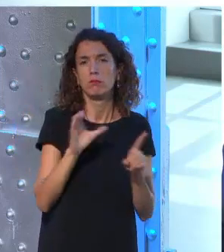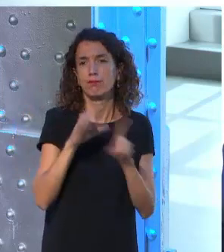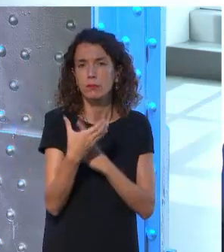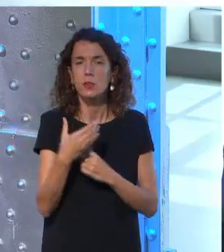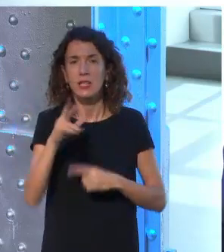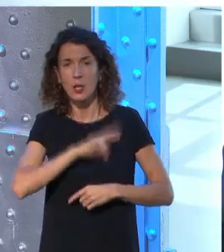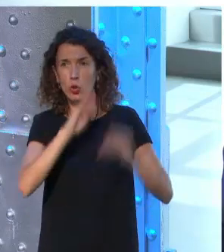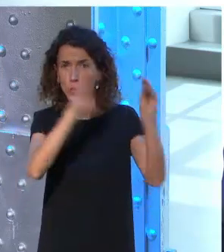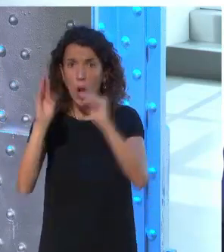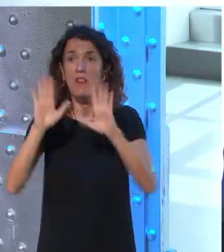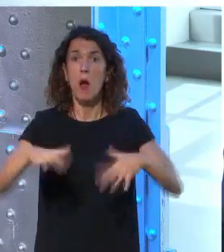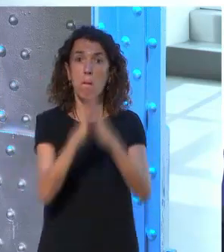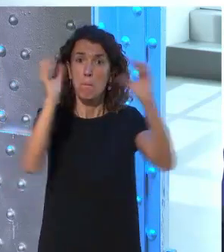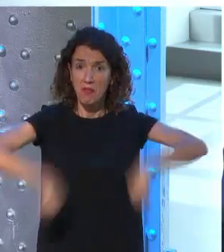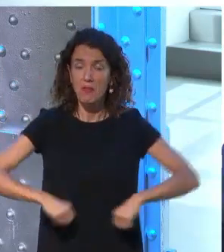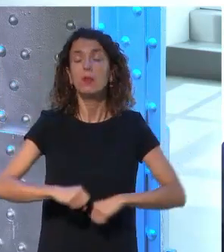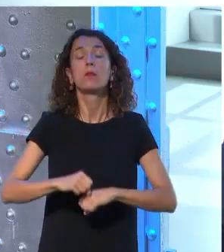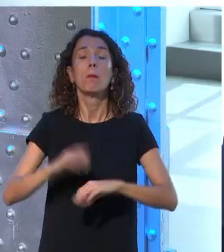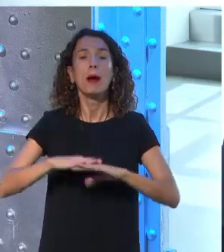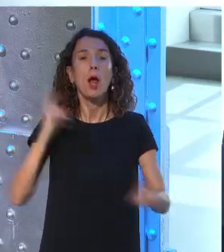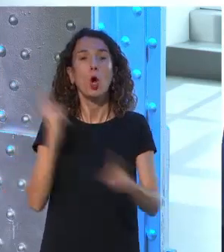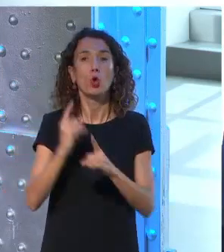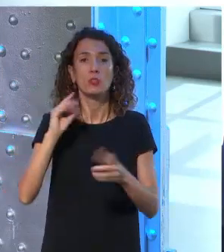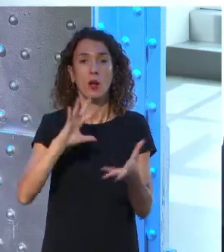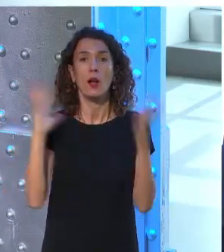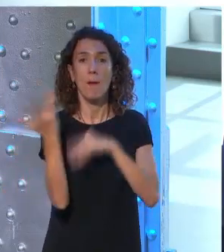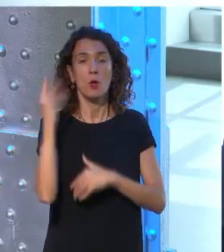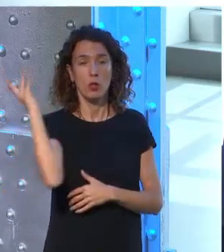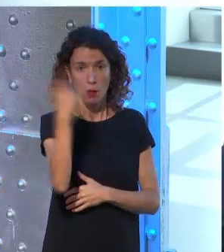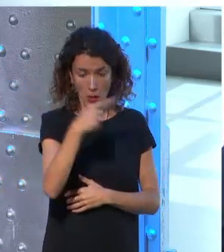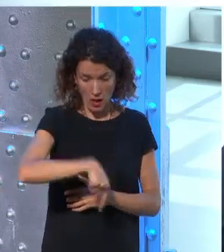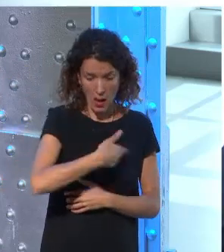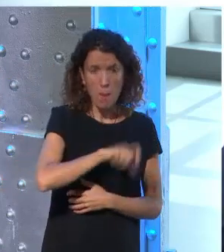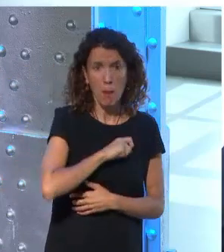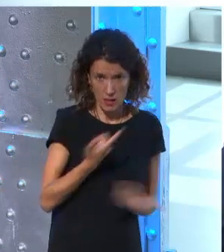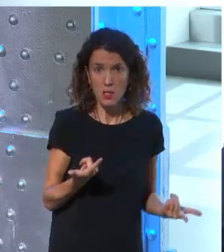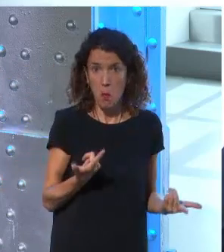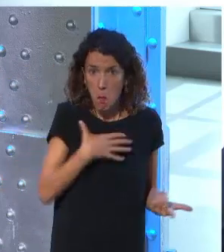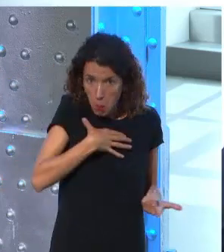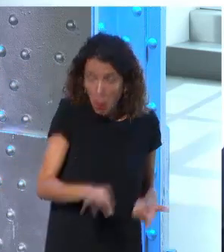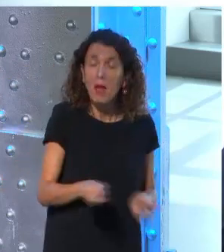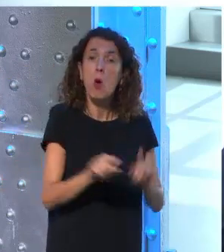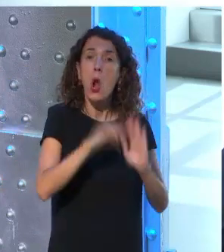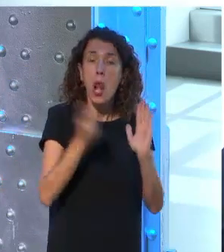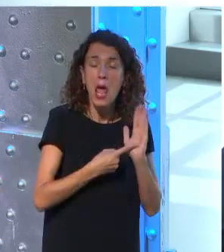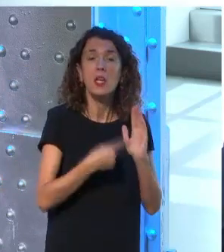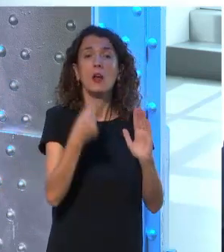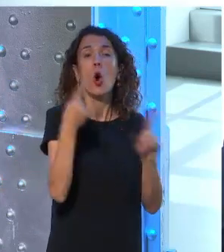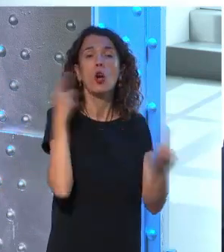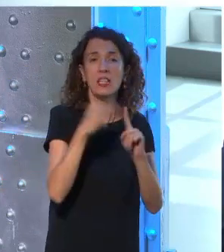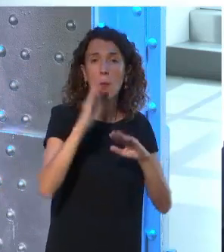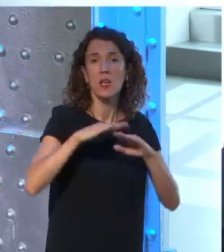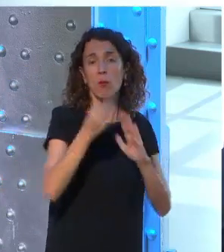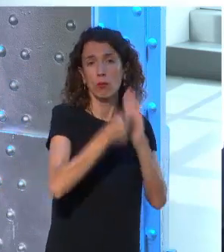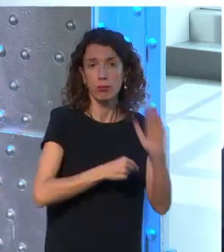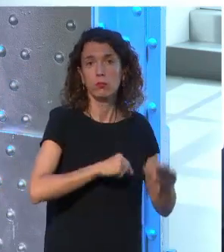religiosas, lleguen a un acuerdo para luchar contra el calentamiento global, ¿cómo no vamos a ser capaces en nuestro país de ponernos de acuerdo en una ley que fije objetivos y